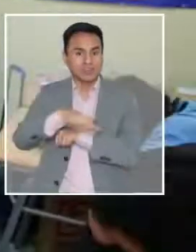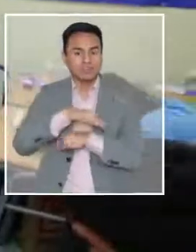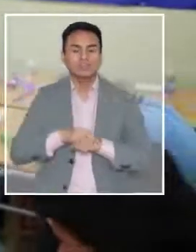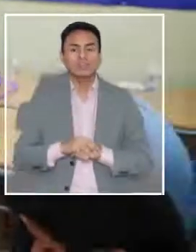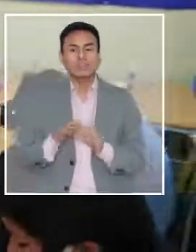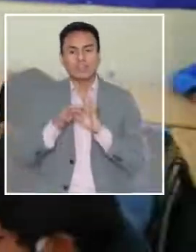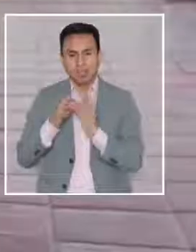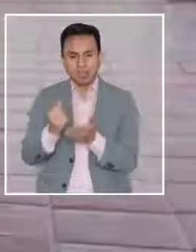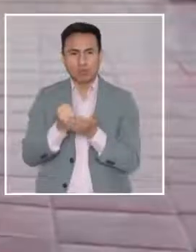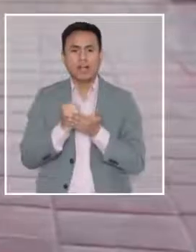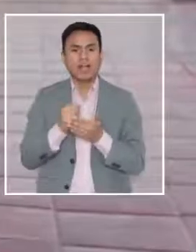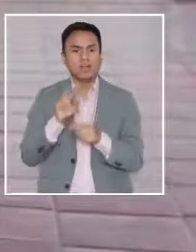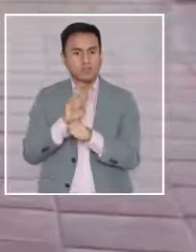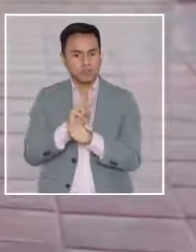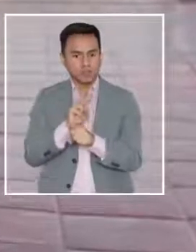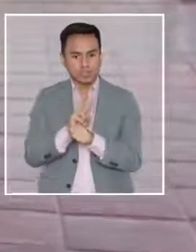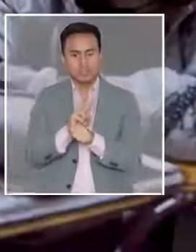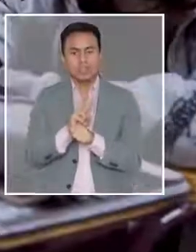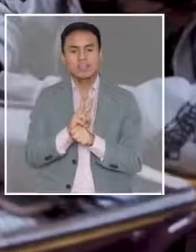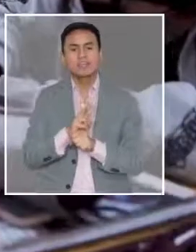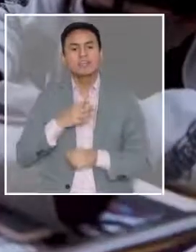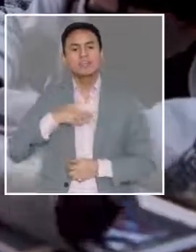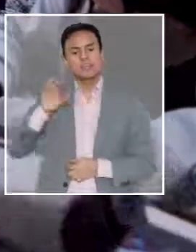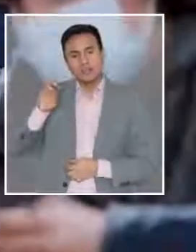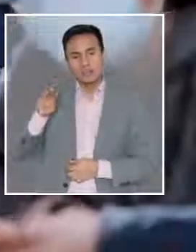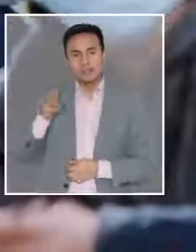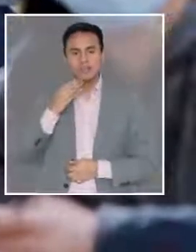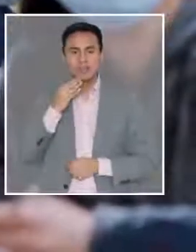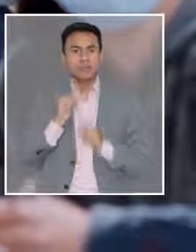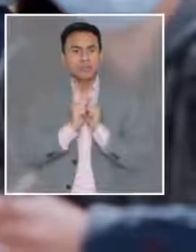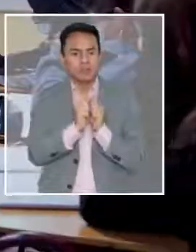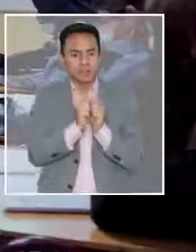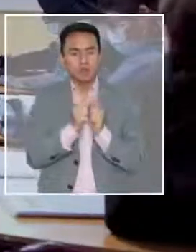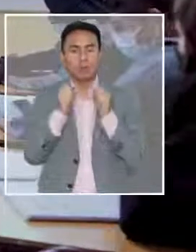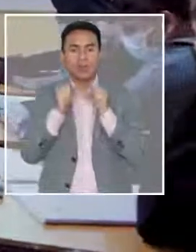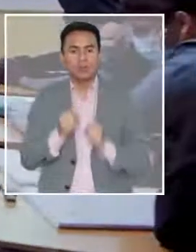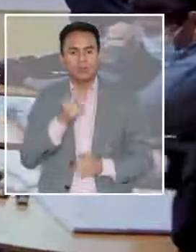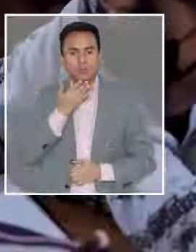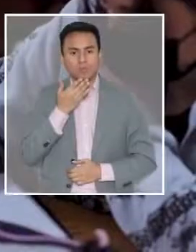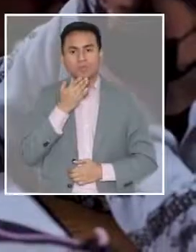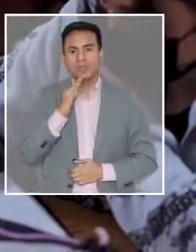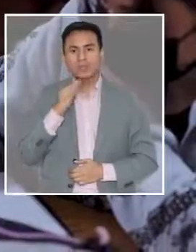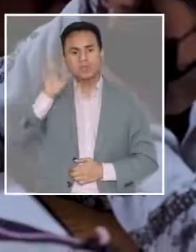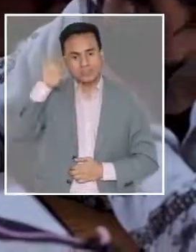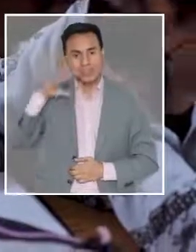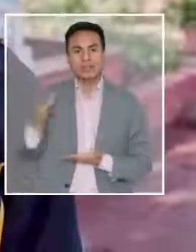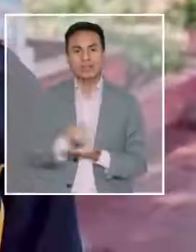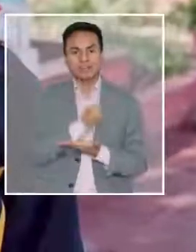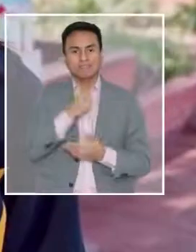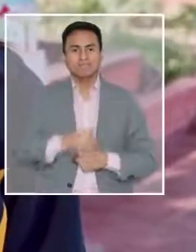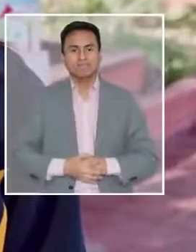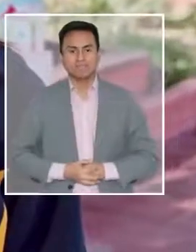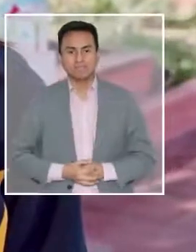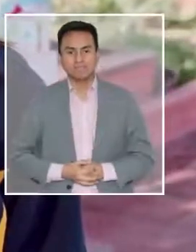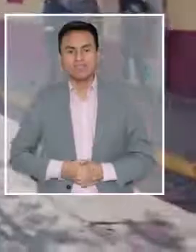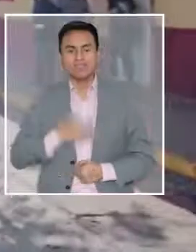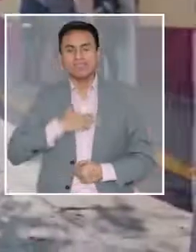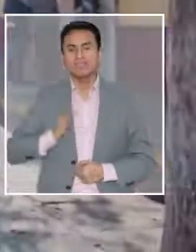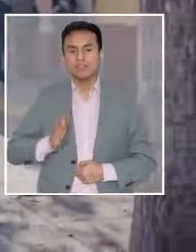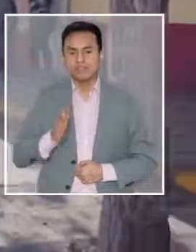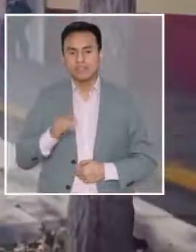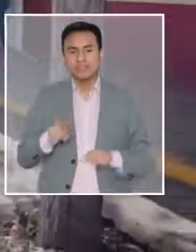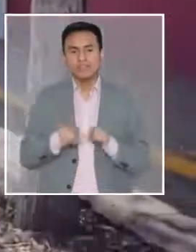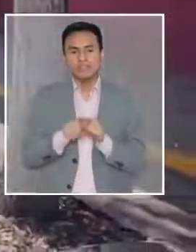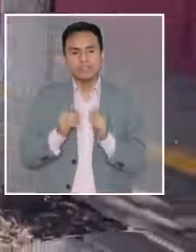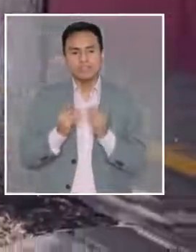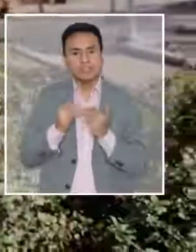profesores. Gracias a la ayuda de los profesores, a mis padres y a la ayuda de mis compañeros, puedo mejorar y sé que lo voy a lograr.